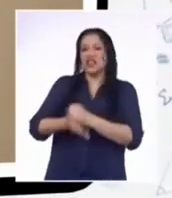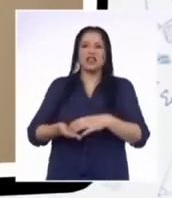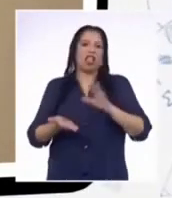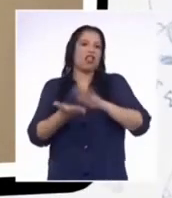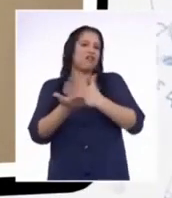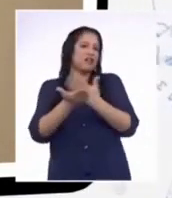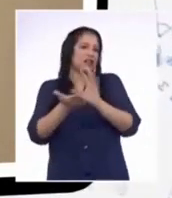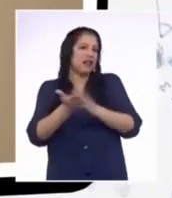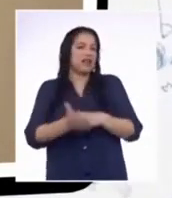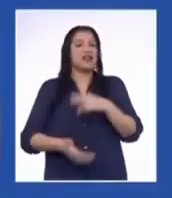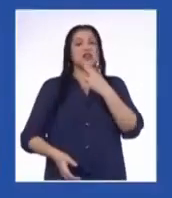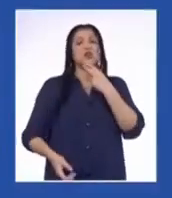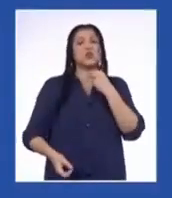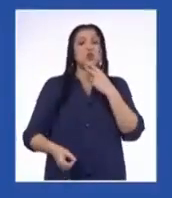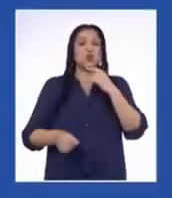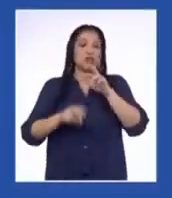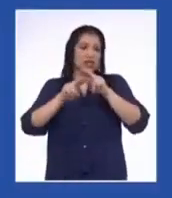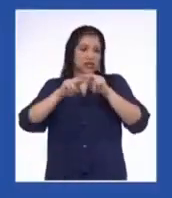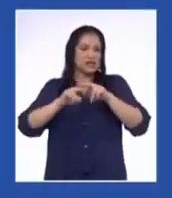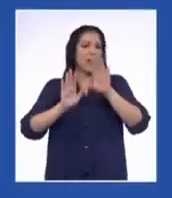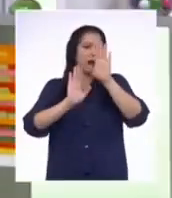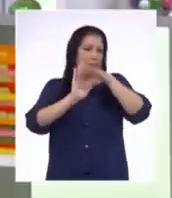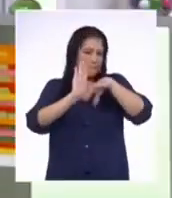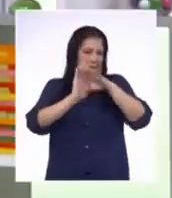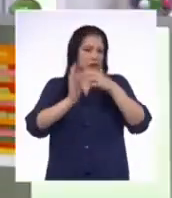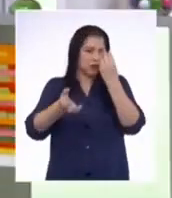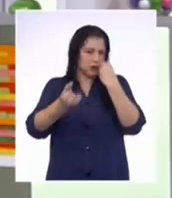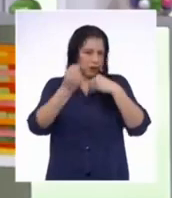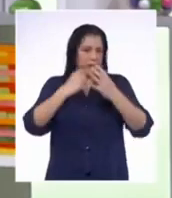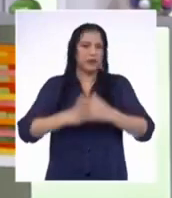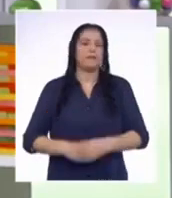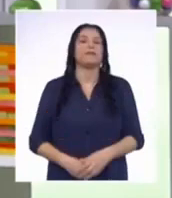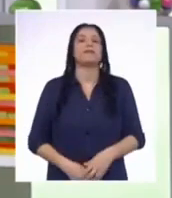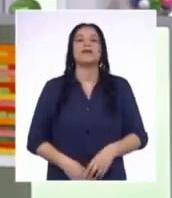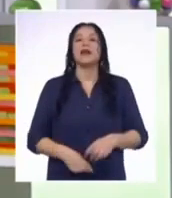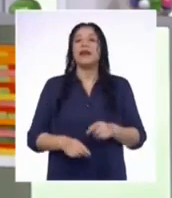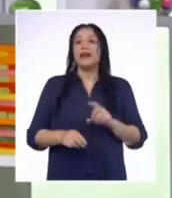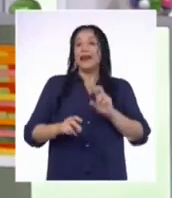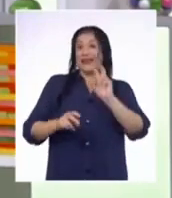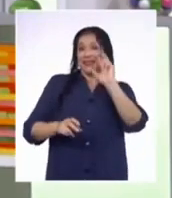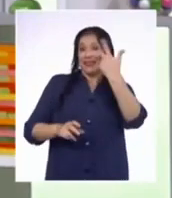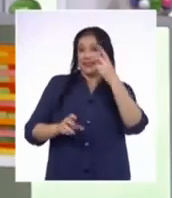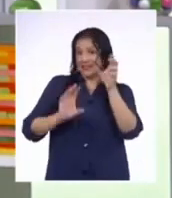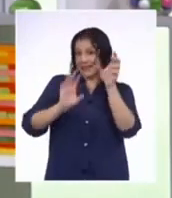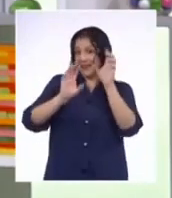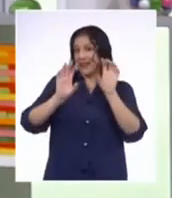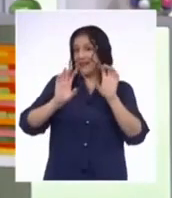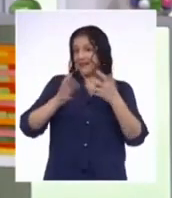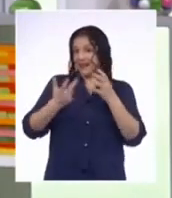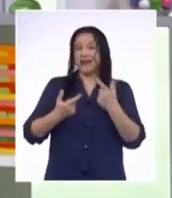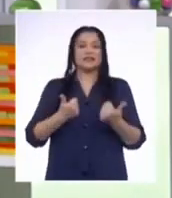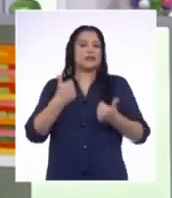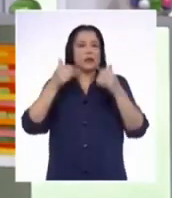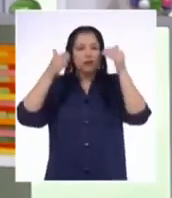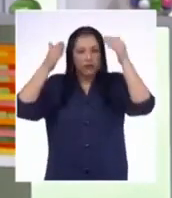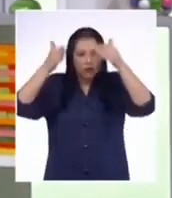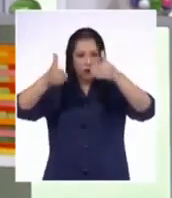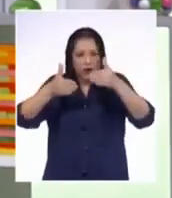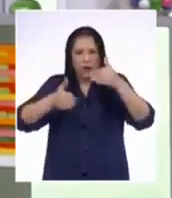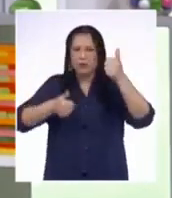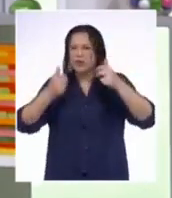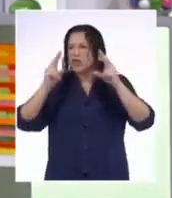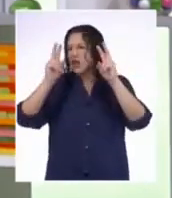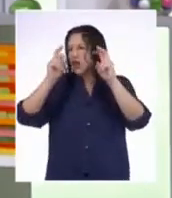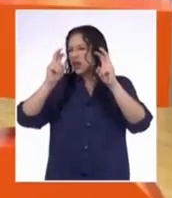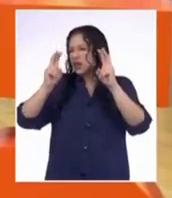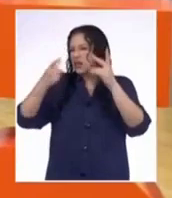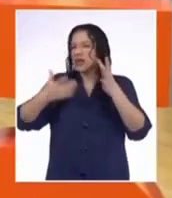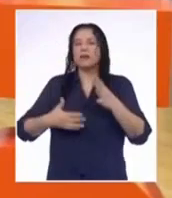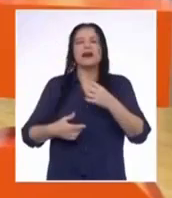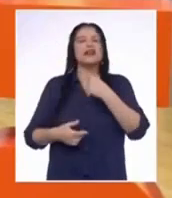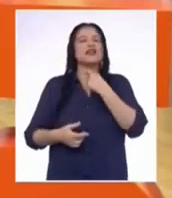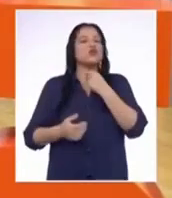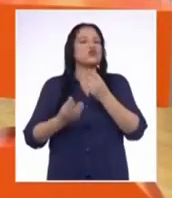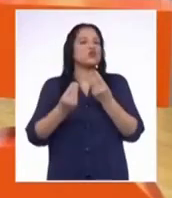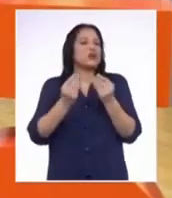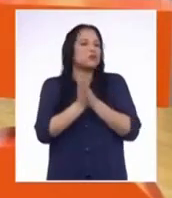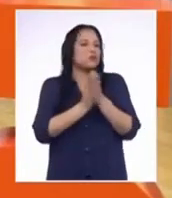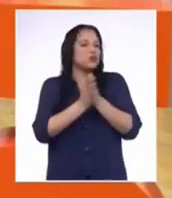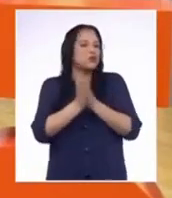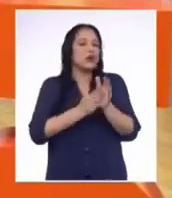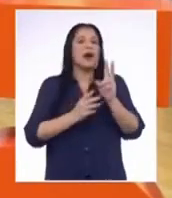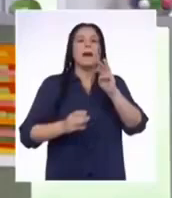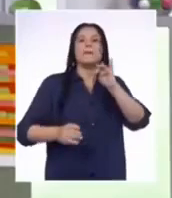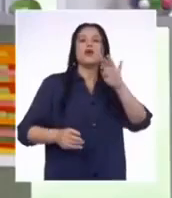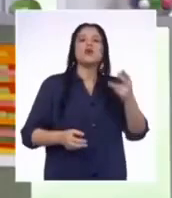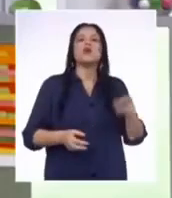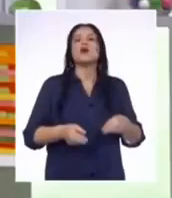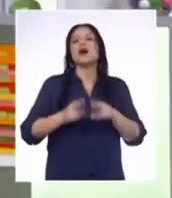frituras, azúcar y sal. En el tercer programa nos sumergimos de lleno en el tema favorito de Miluska e